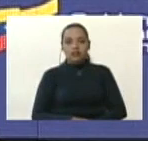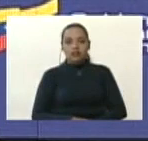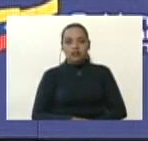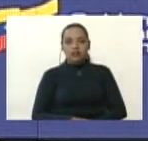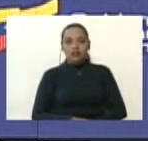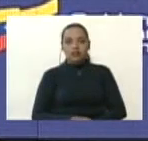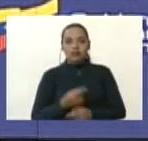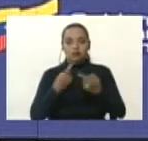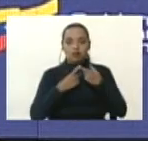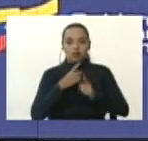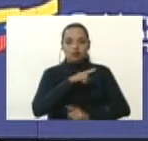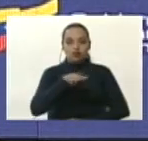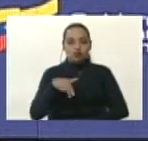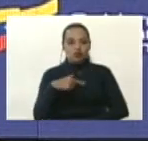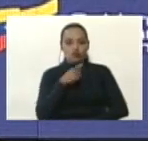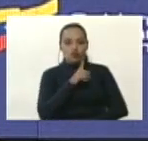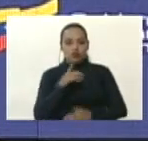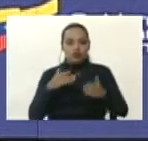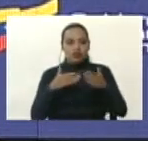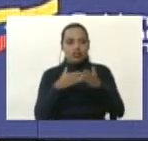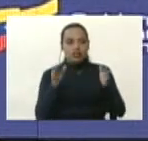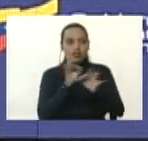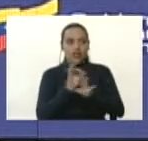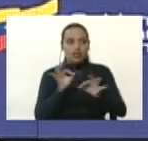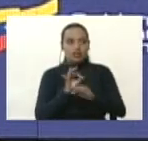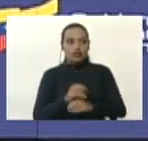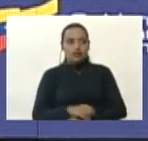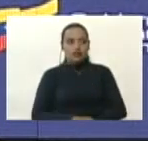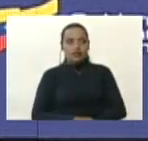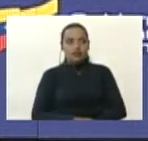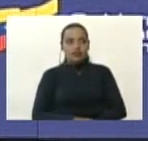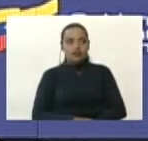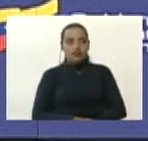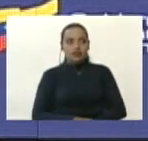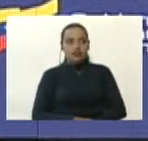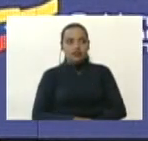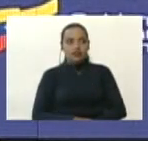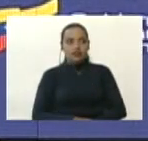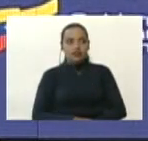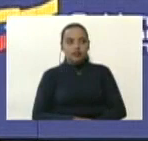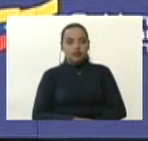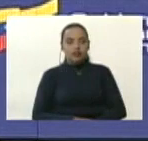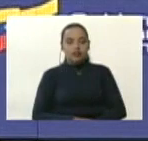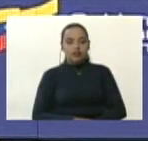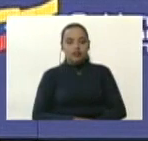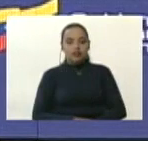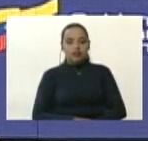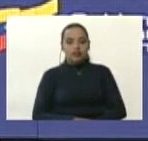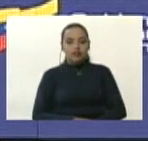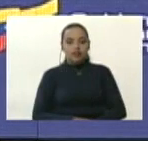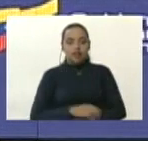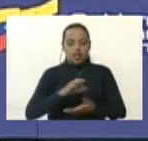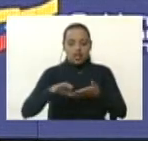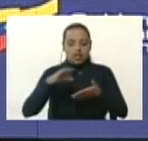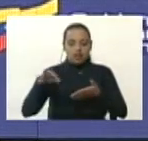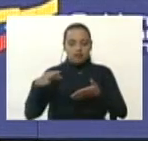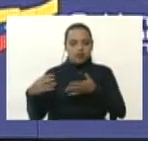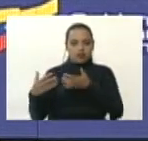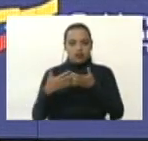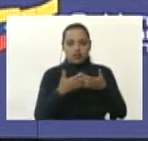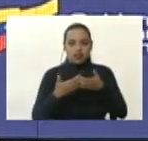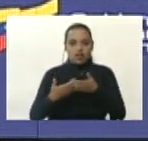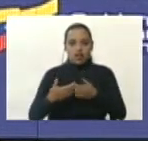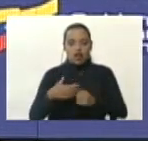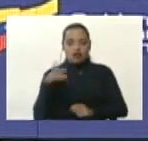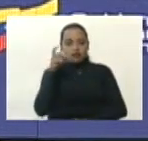Pero a nosotros no nos va a detener nada, ni nadie. Yo creo en el espíritu guerrero del pueblo venezolano, de